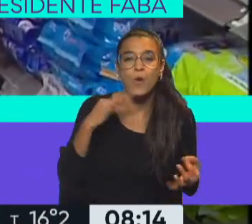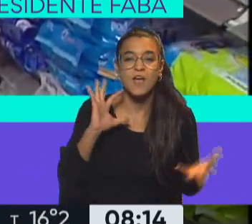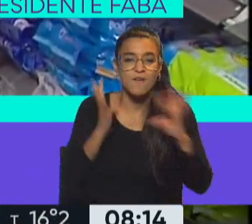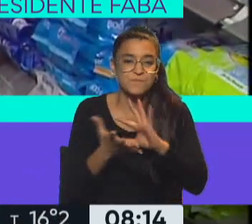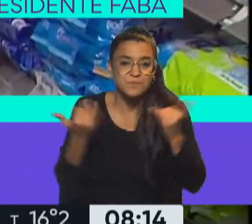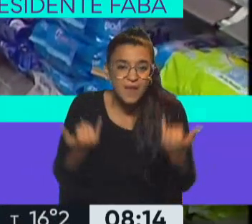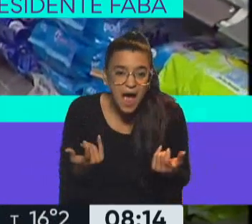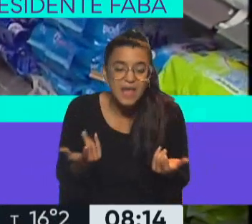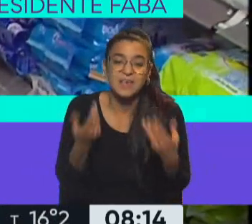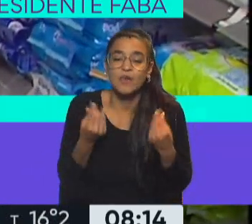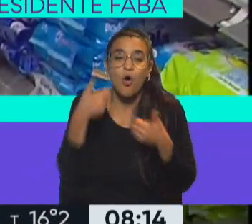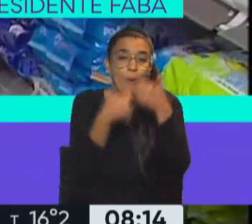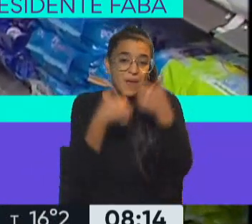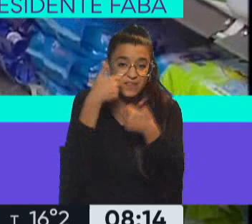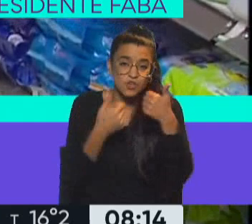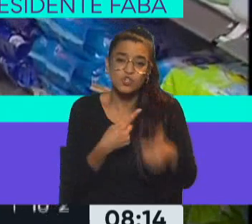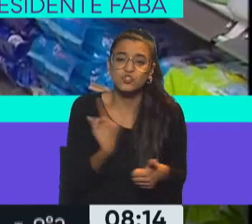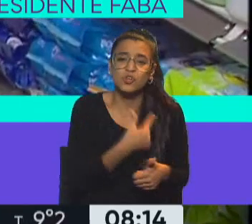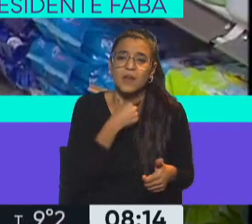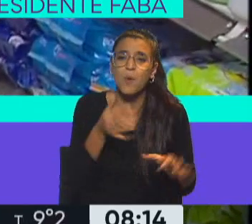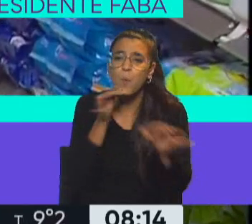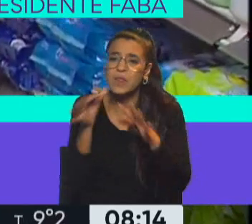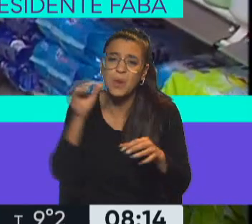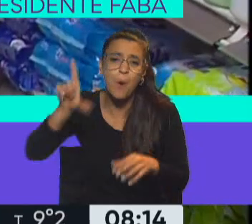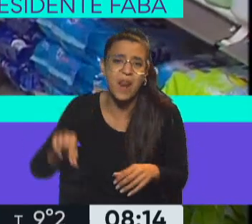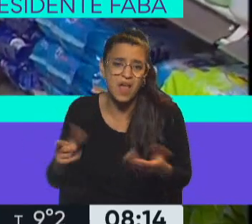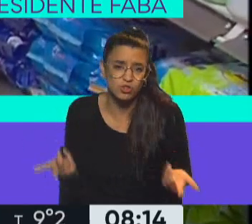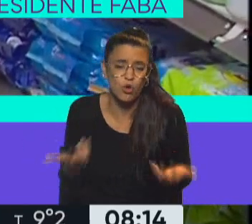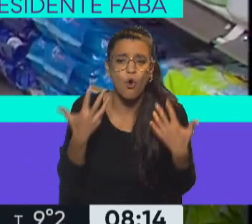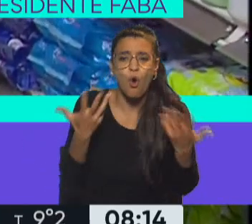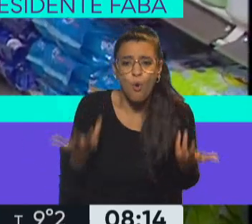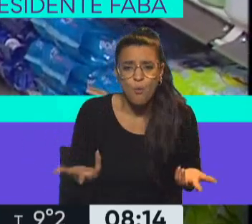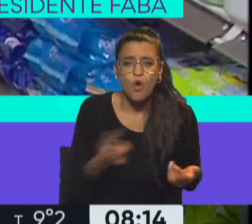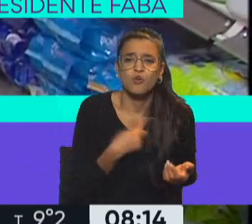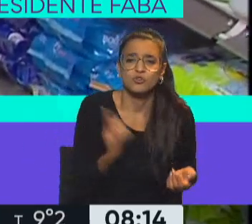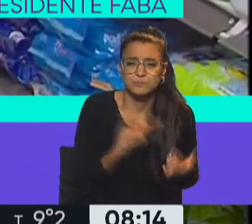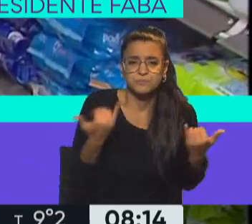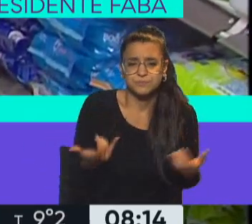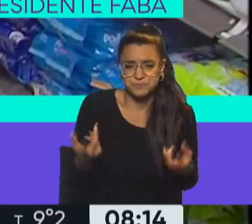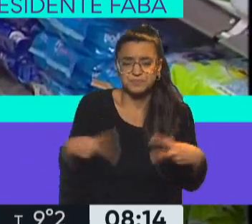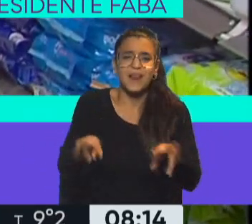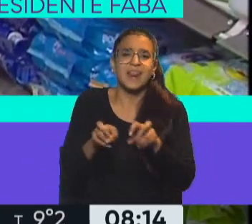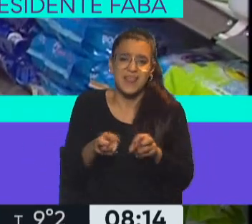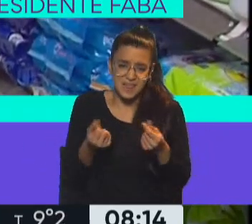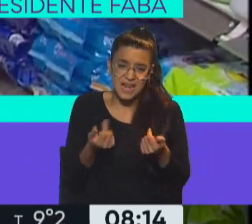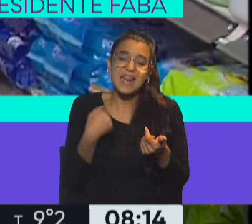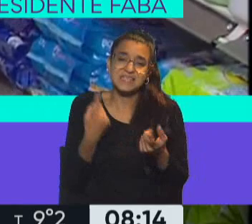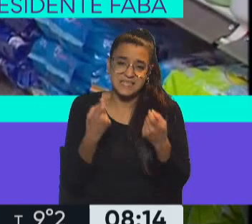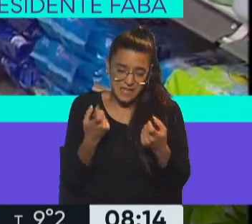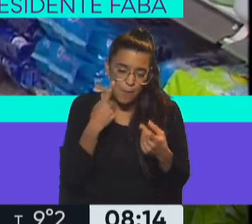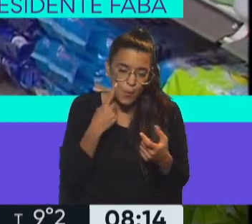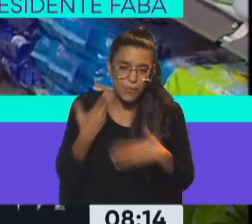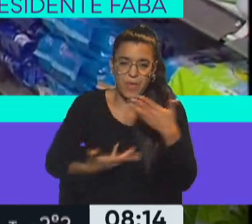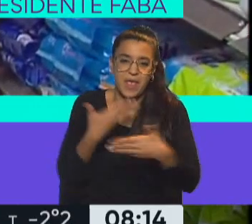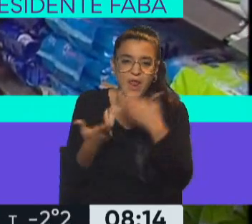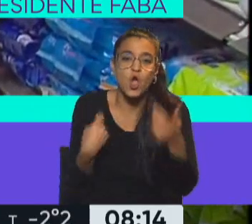es competir nosotros lo que queremos vender barato obviamente tenemos nuestra rentabilidad porque también necesitamos vivir y sostener